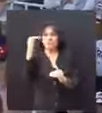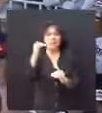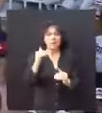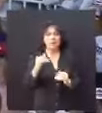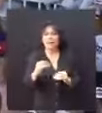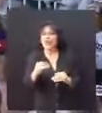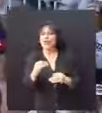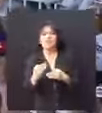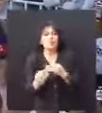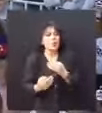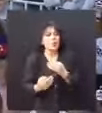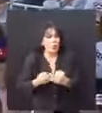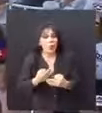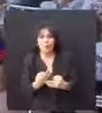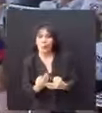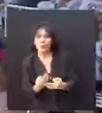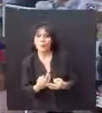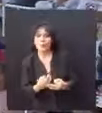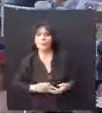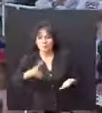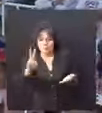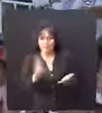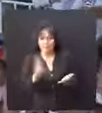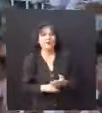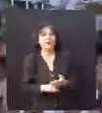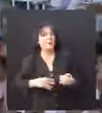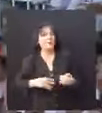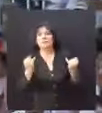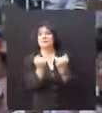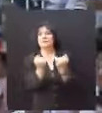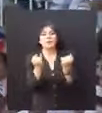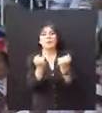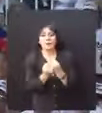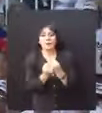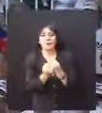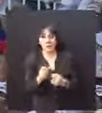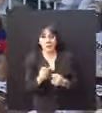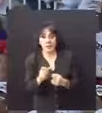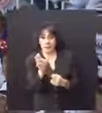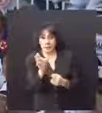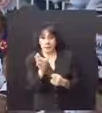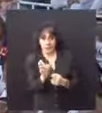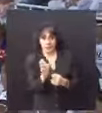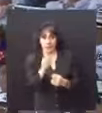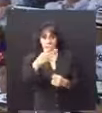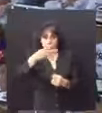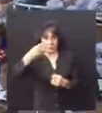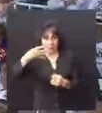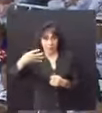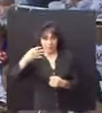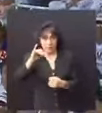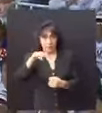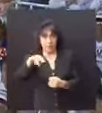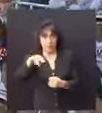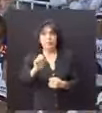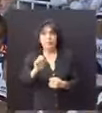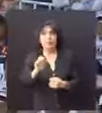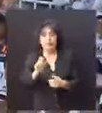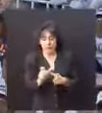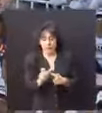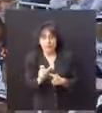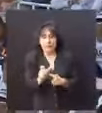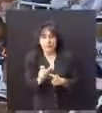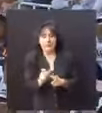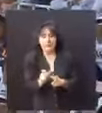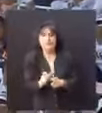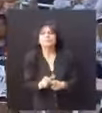nuestra credencial de elector se convierte en el instrumento más poderoso que